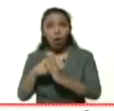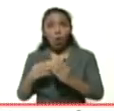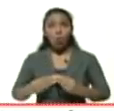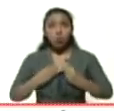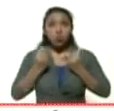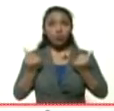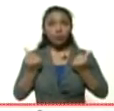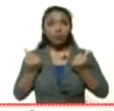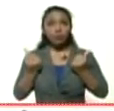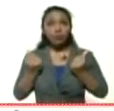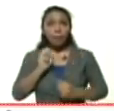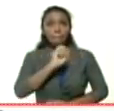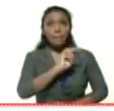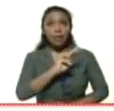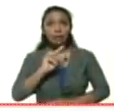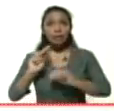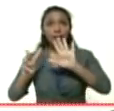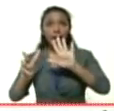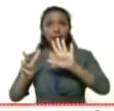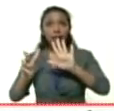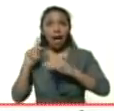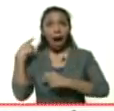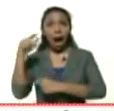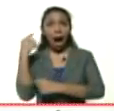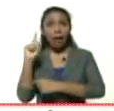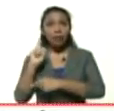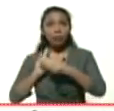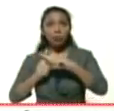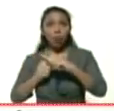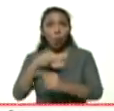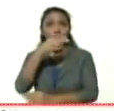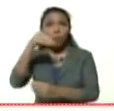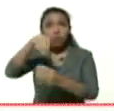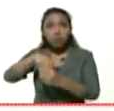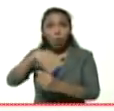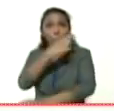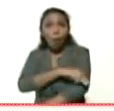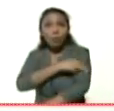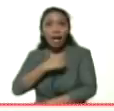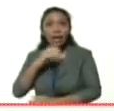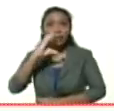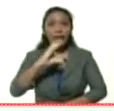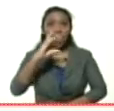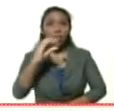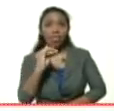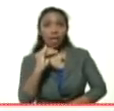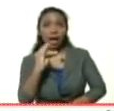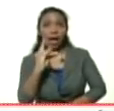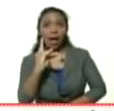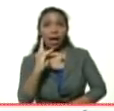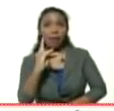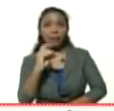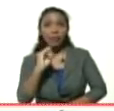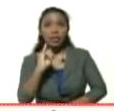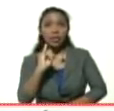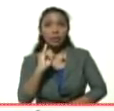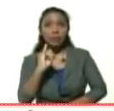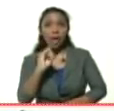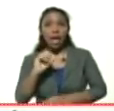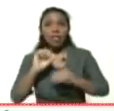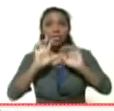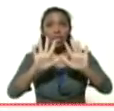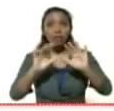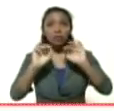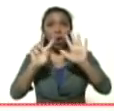recuperados, 27 se encuentran hospitalizados en centros de diagnóstico integral, 18 porque